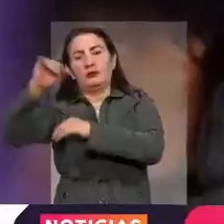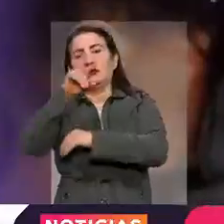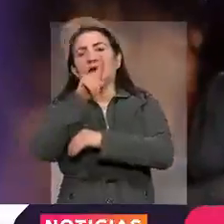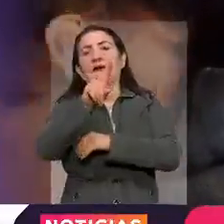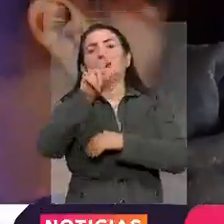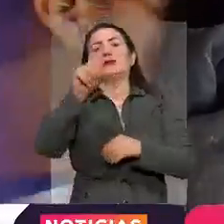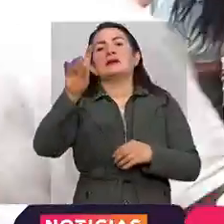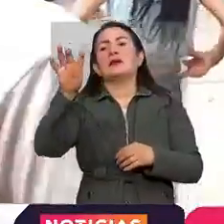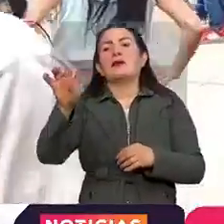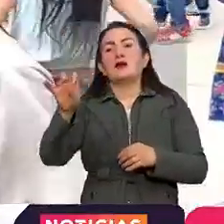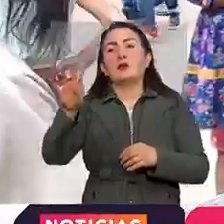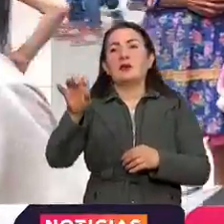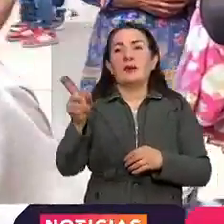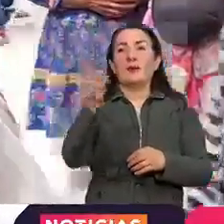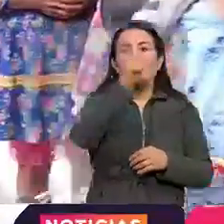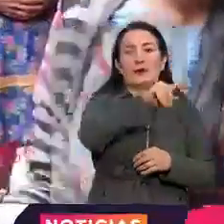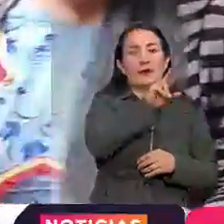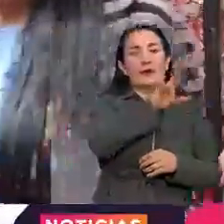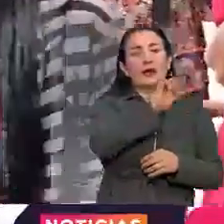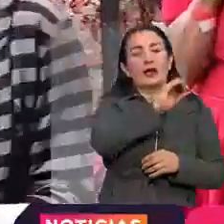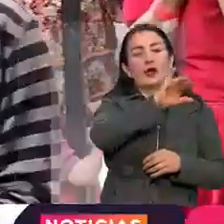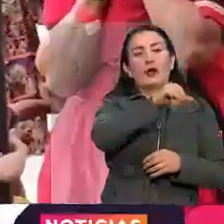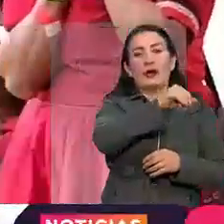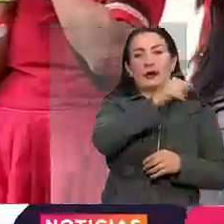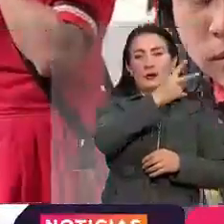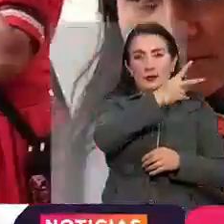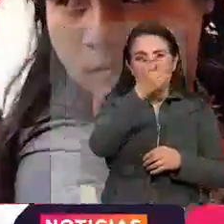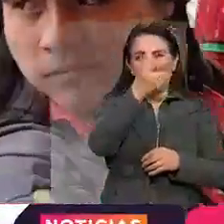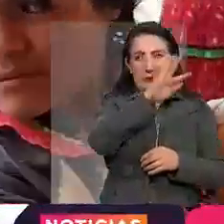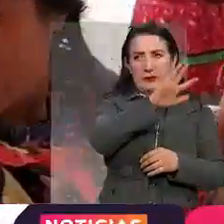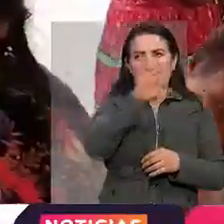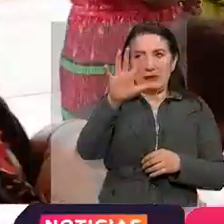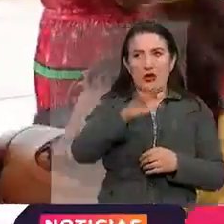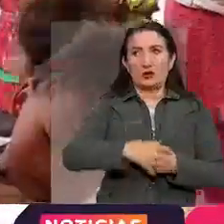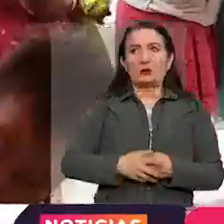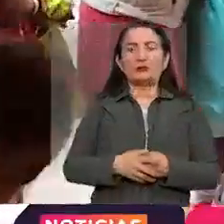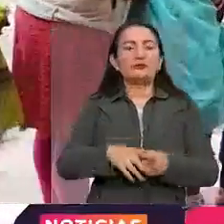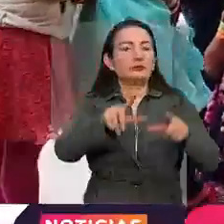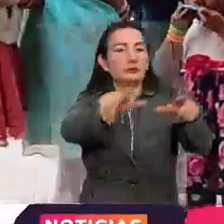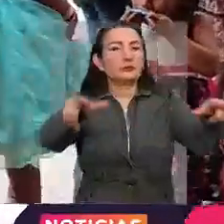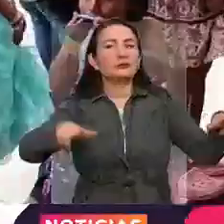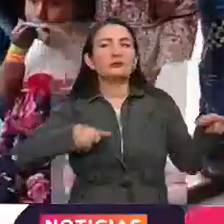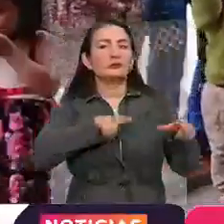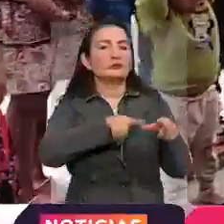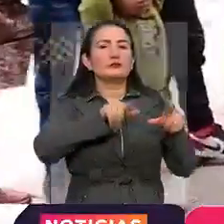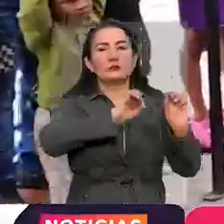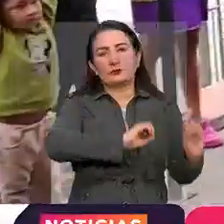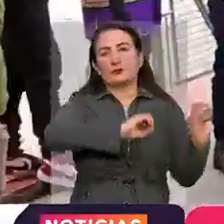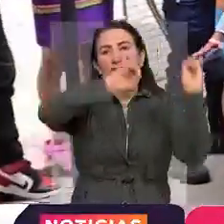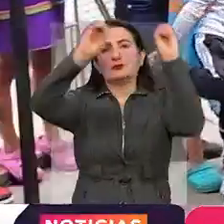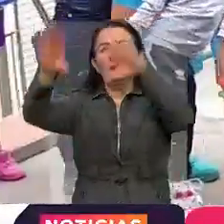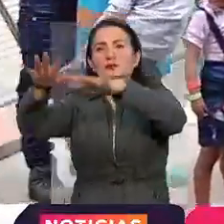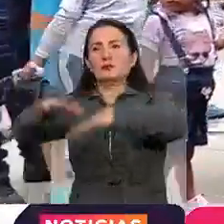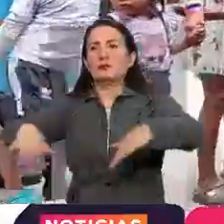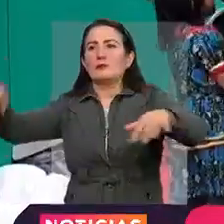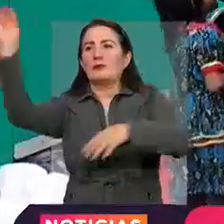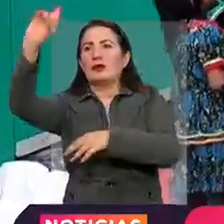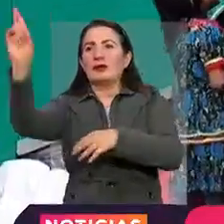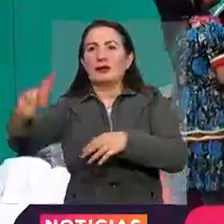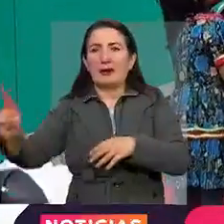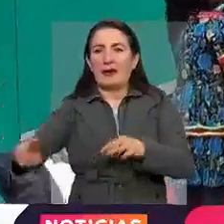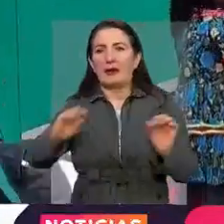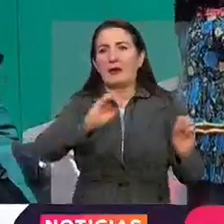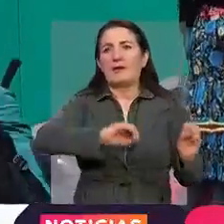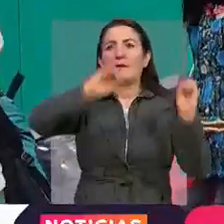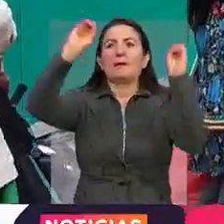personas, mientras que desde La Rioja lo hicieron 235. El lugar de destino es Santa Cecilia, Risaralda, donde